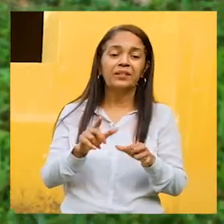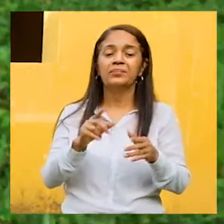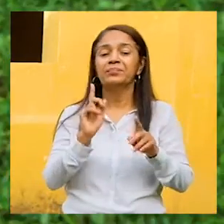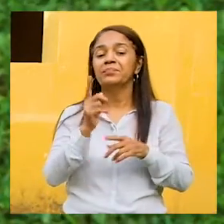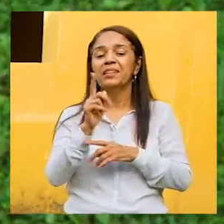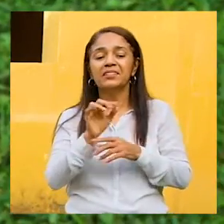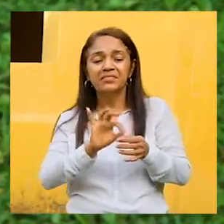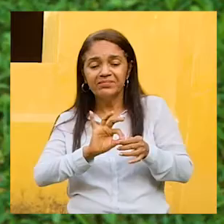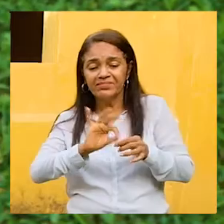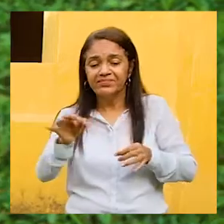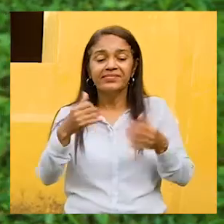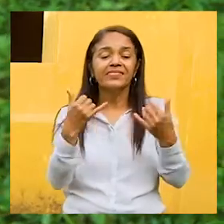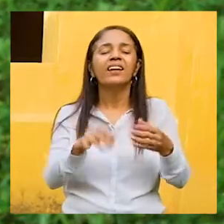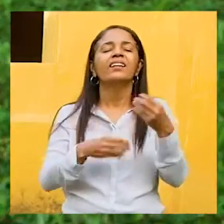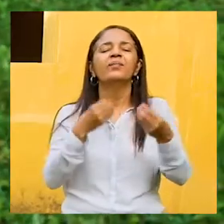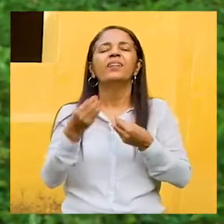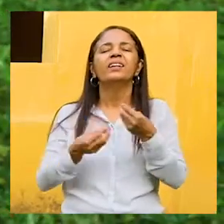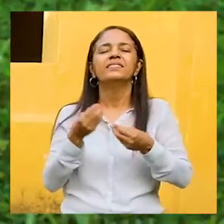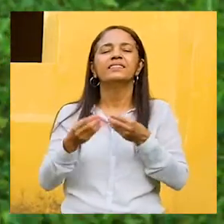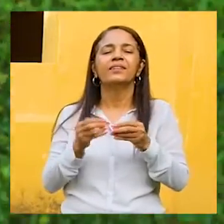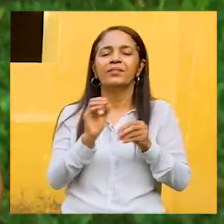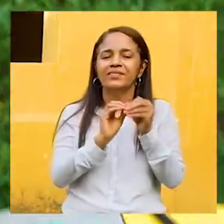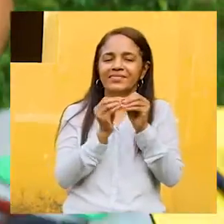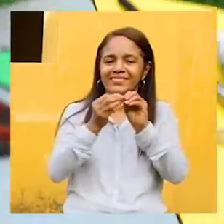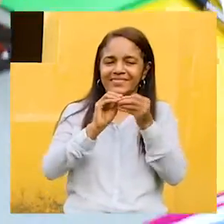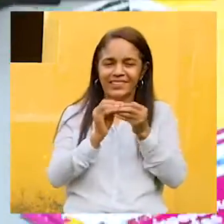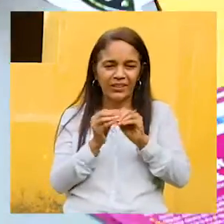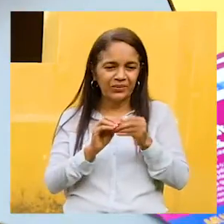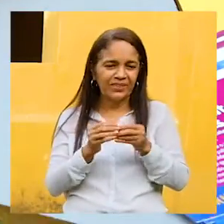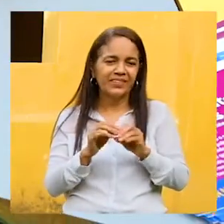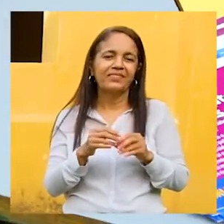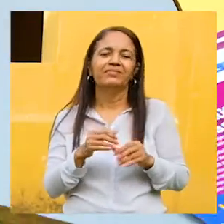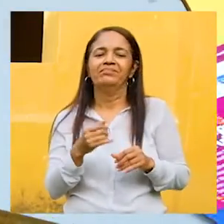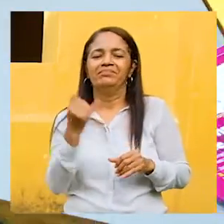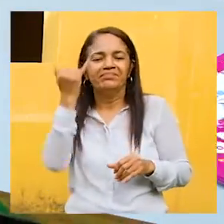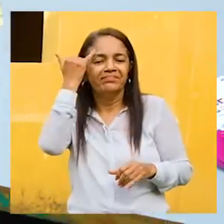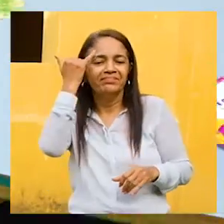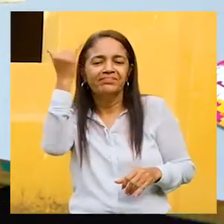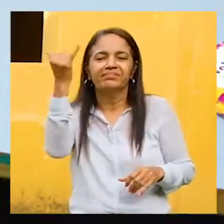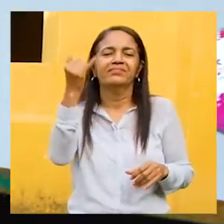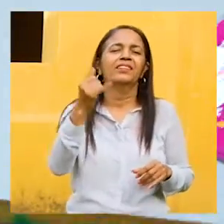palitos. Ahora vamos a hacerle la decoración. Podemos hacer